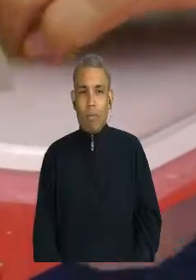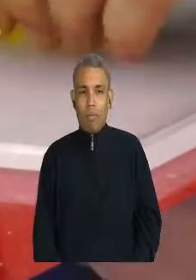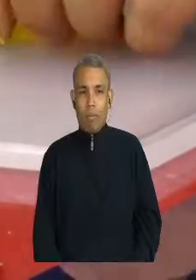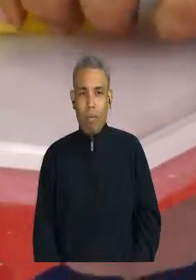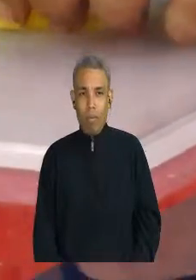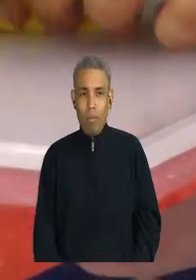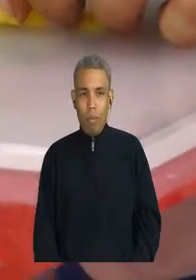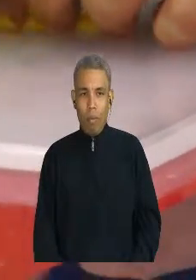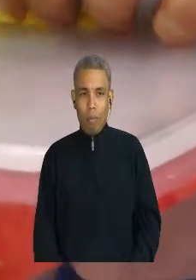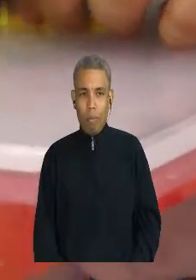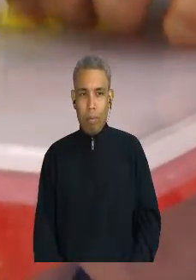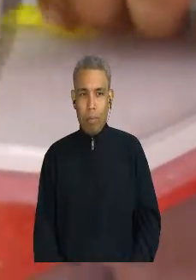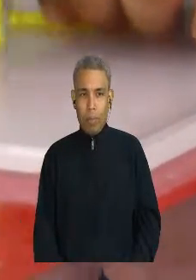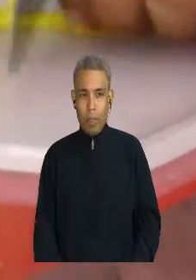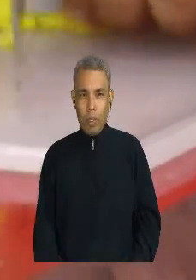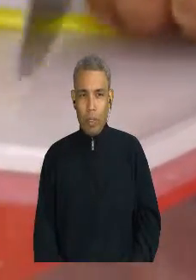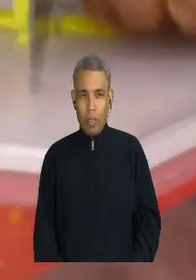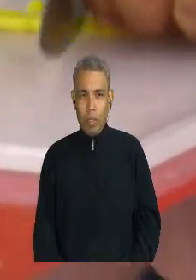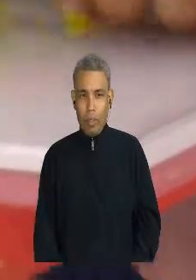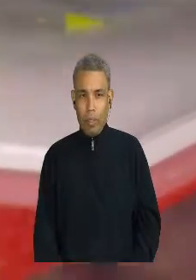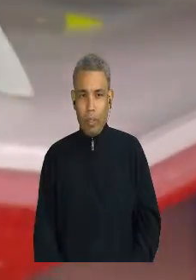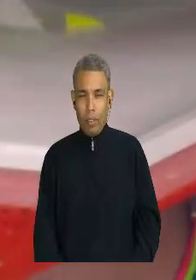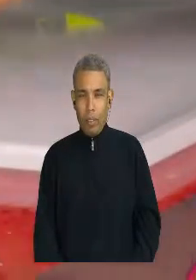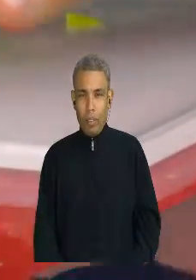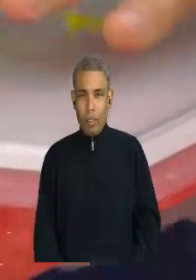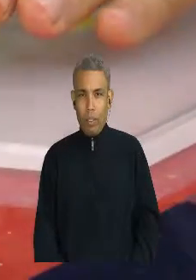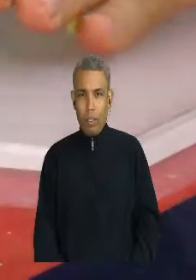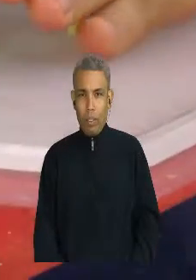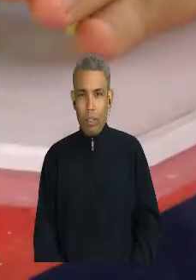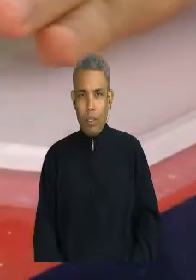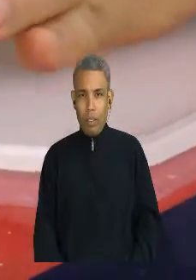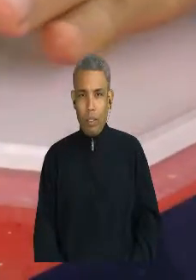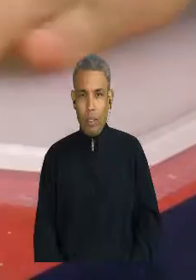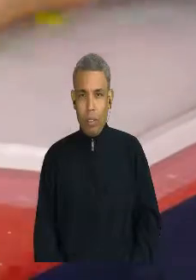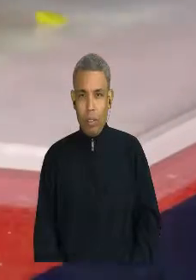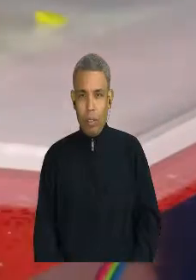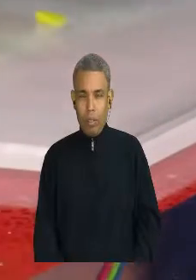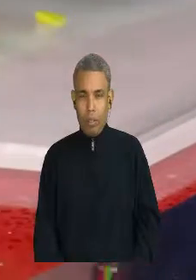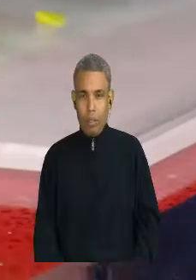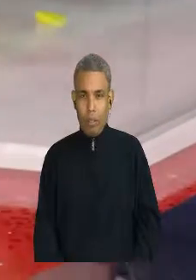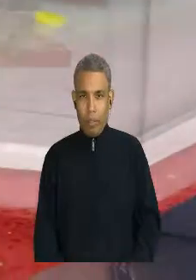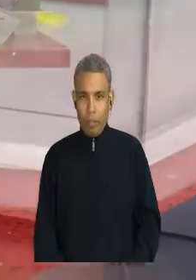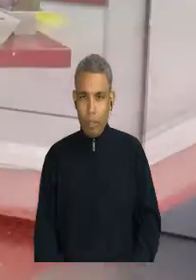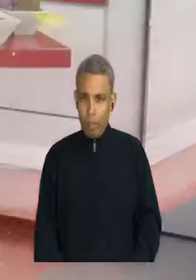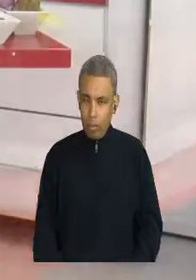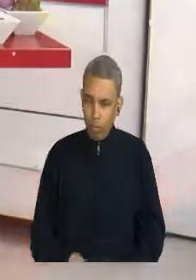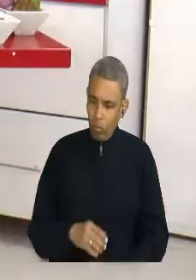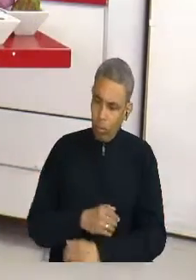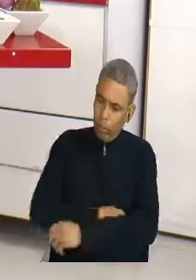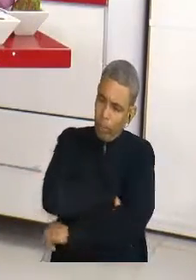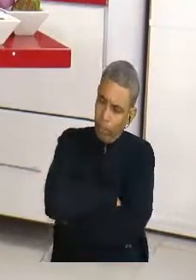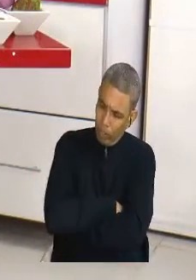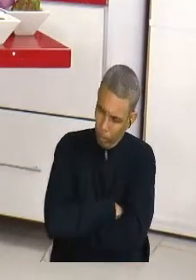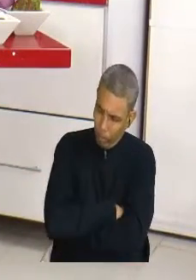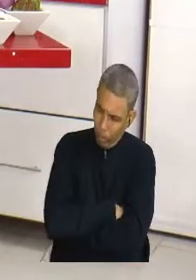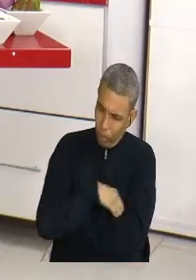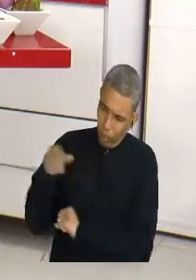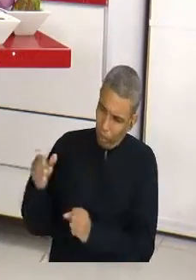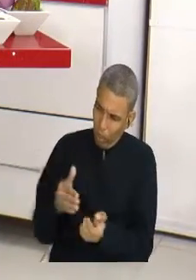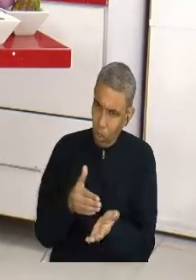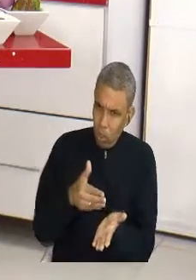nuestros brunoas sean lo más parejos que puedan. Pero yo quisiera saber dónde compraste, dónde adquiriste o dónde quieres tus